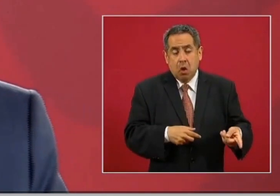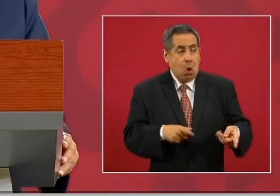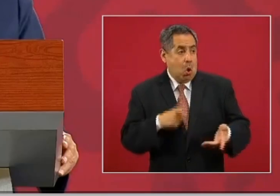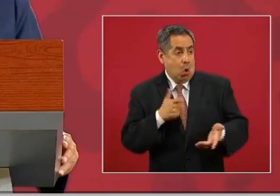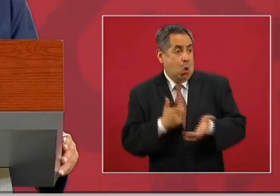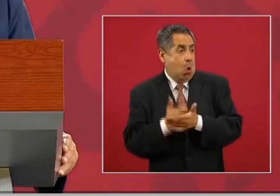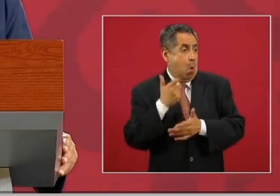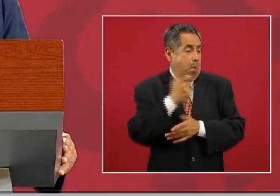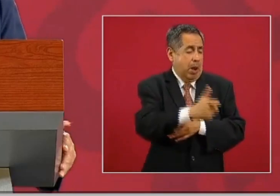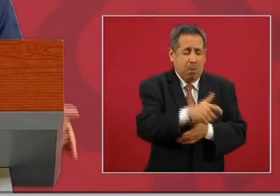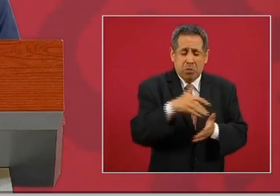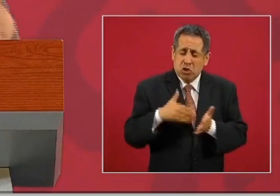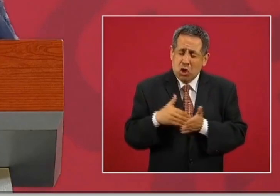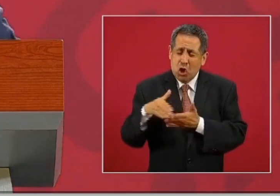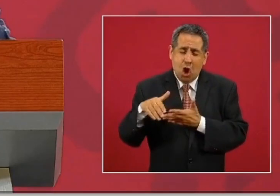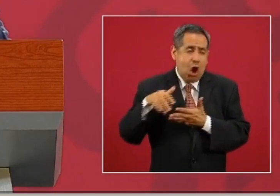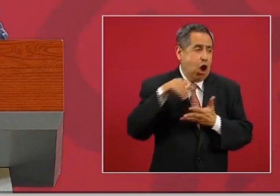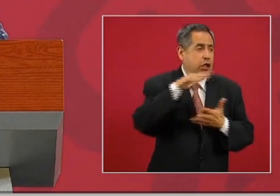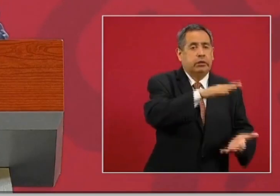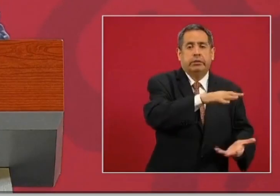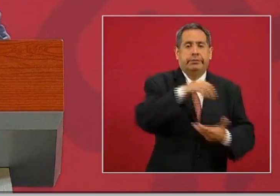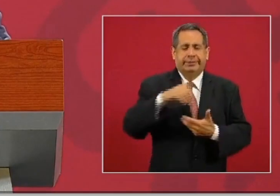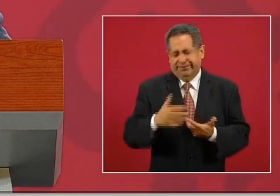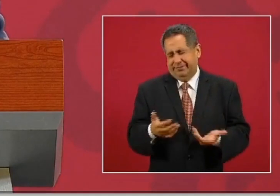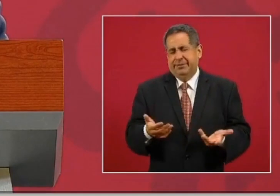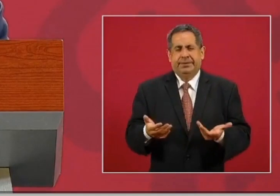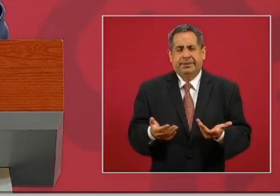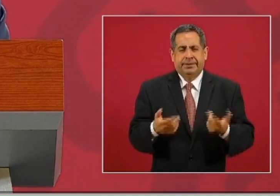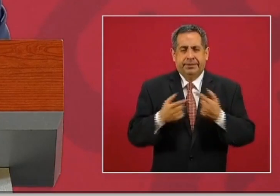de más de 200 millones de dólares.